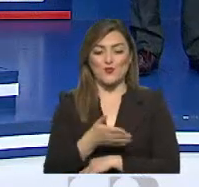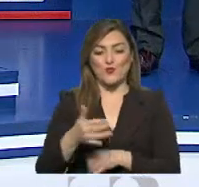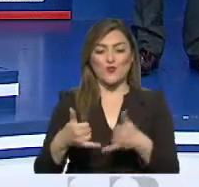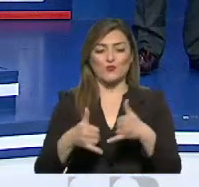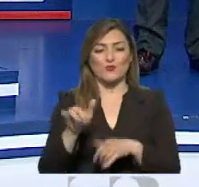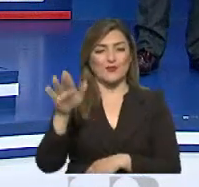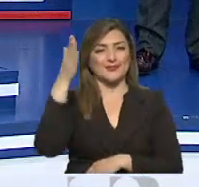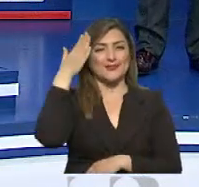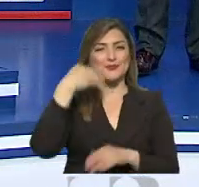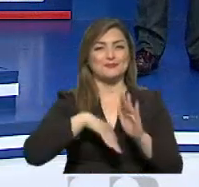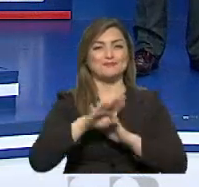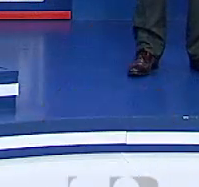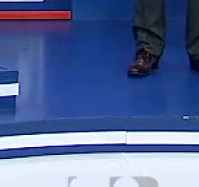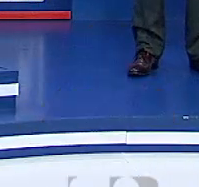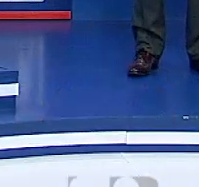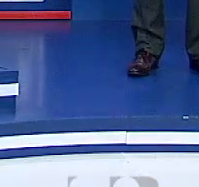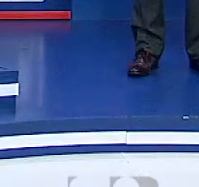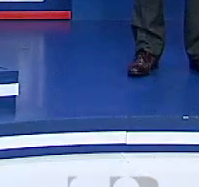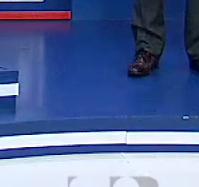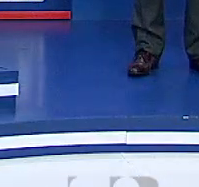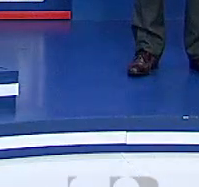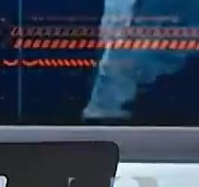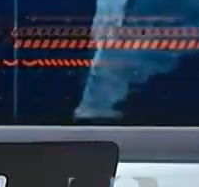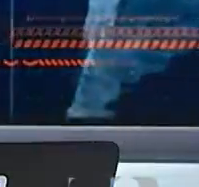más que yo. Vamos a la pausa. Gracias, Roberto.